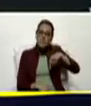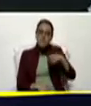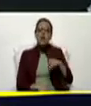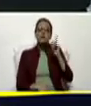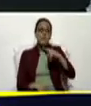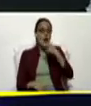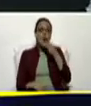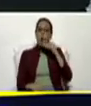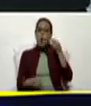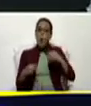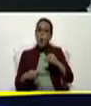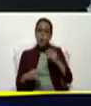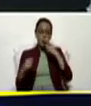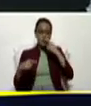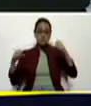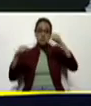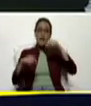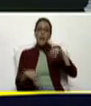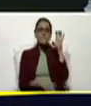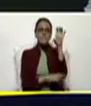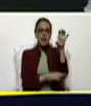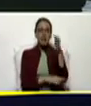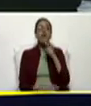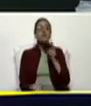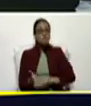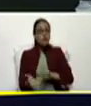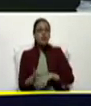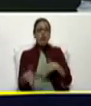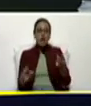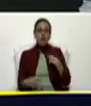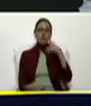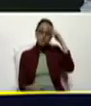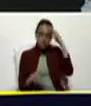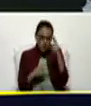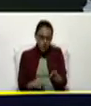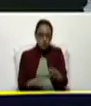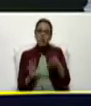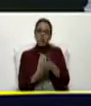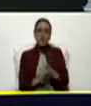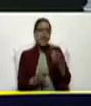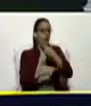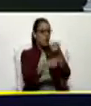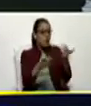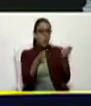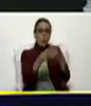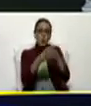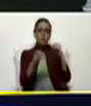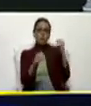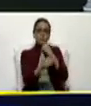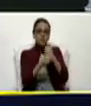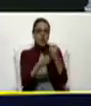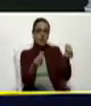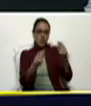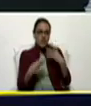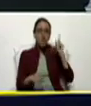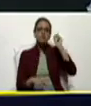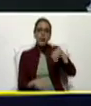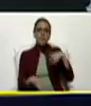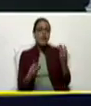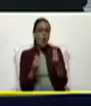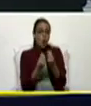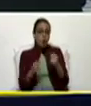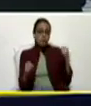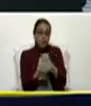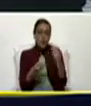jóvenes de esta patria de verdad que un reconocimiento también para ellos que de manera amorosa